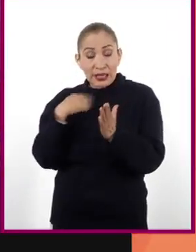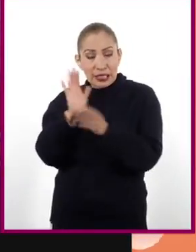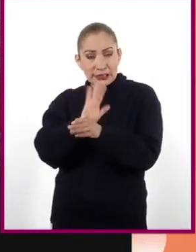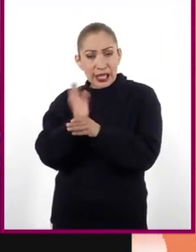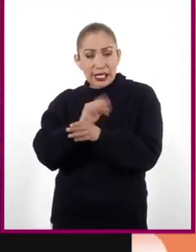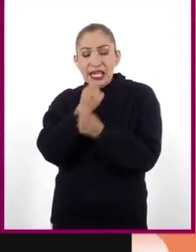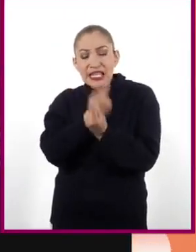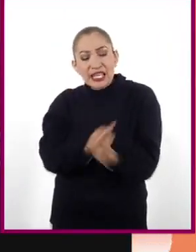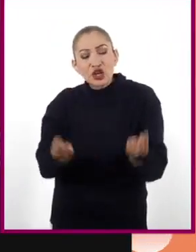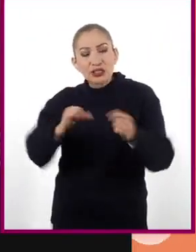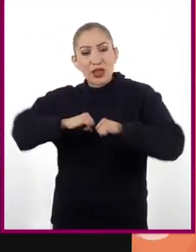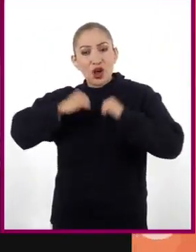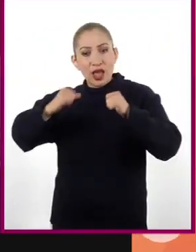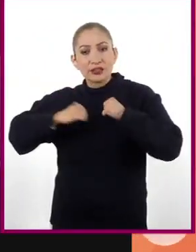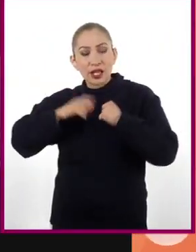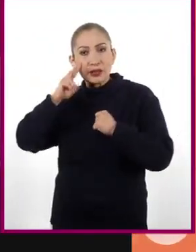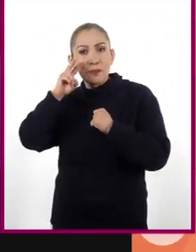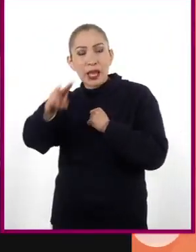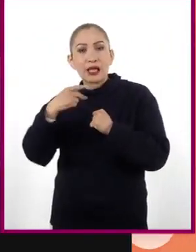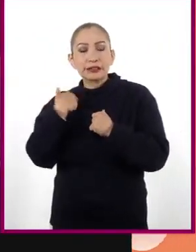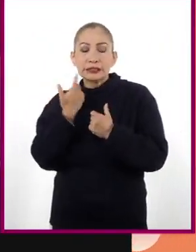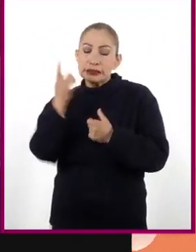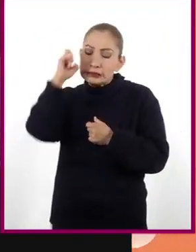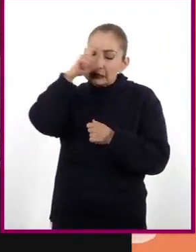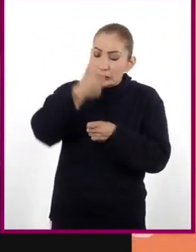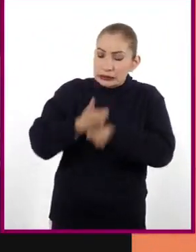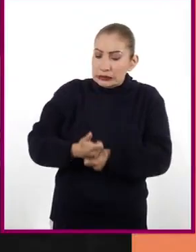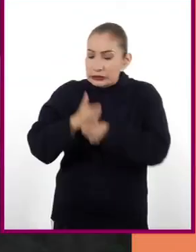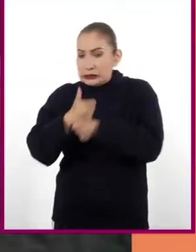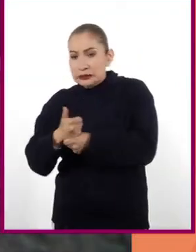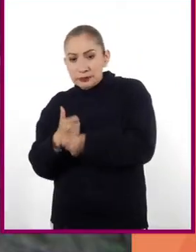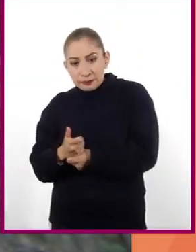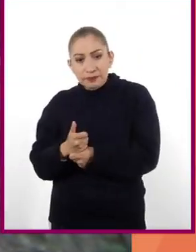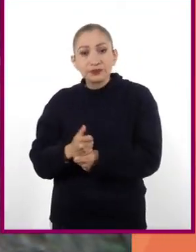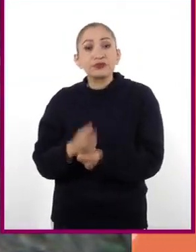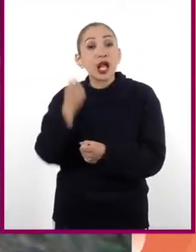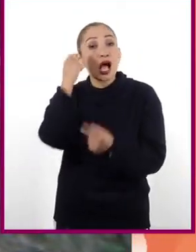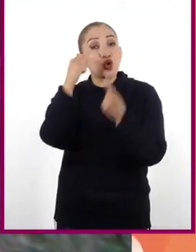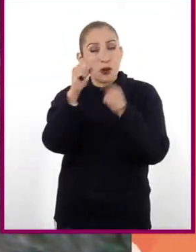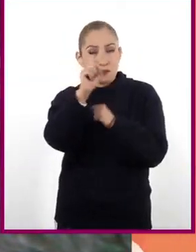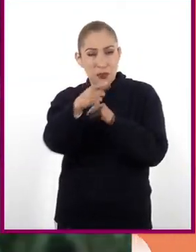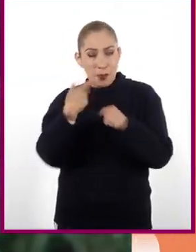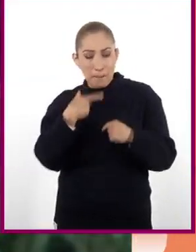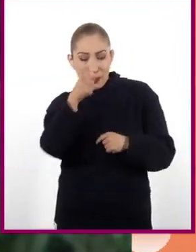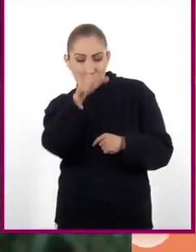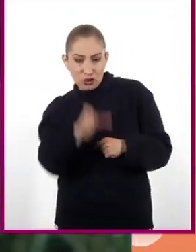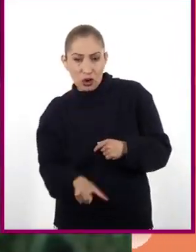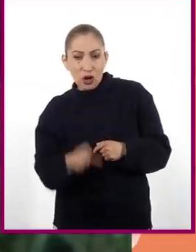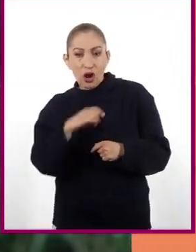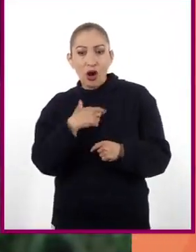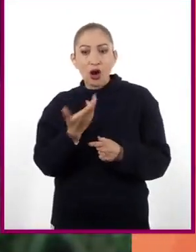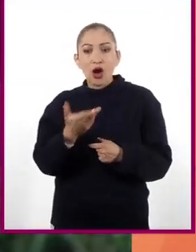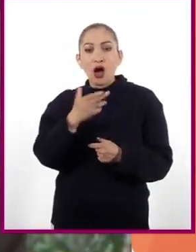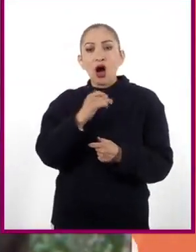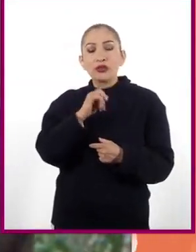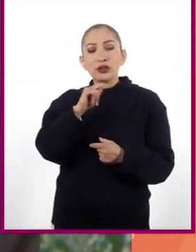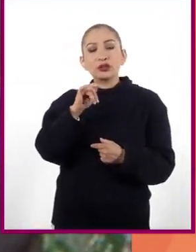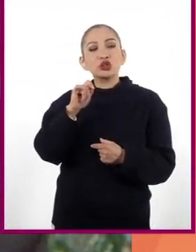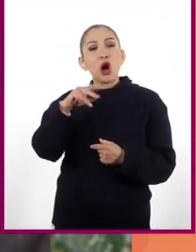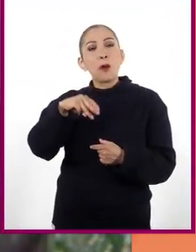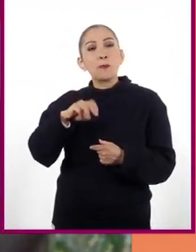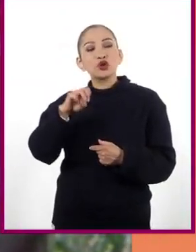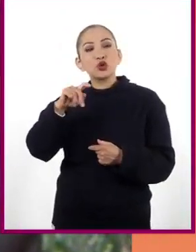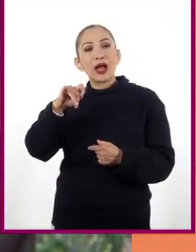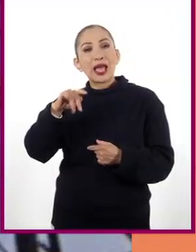cine son niños y adolescentes que enfrentan y superan situaciones difíciles. Algunos de estos personajes son Huckleberry Finn de Mark